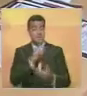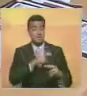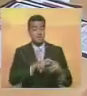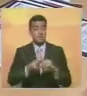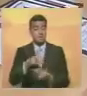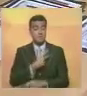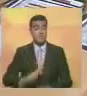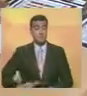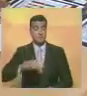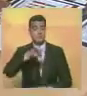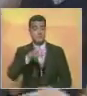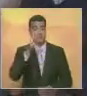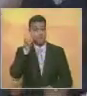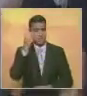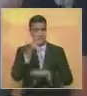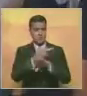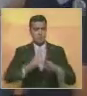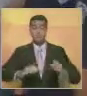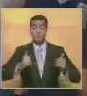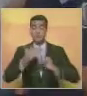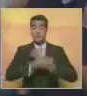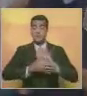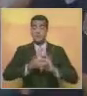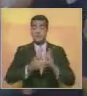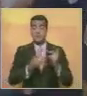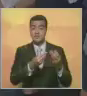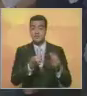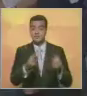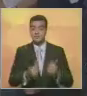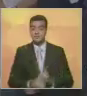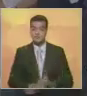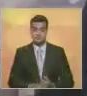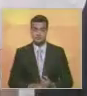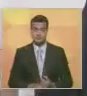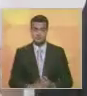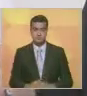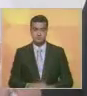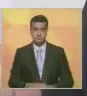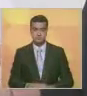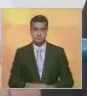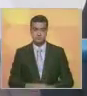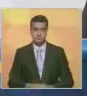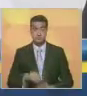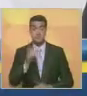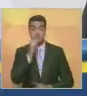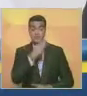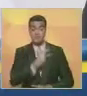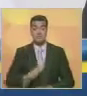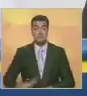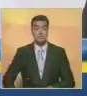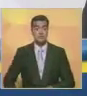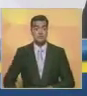al vicepresidente Elías Jagua para buscar una solución al problema del déficit presupuestario. Al señor